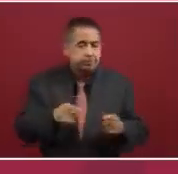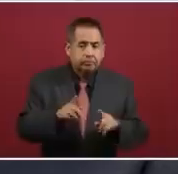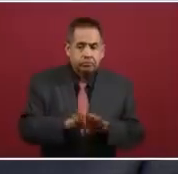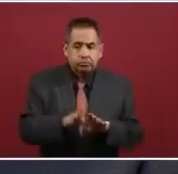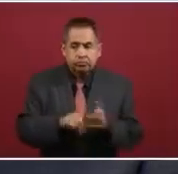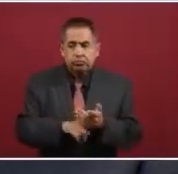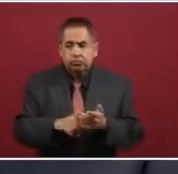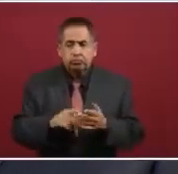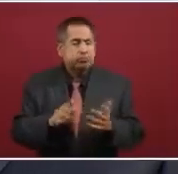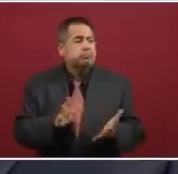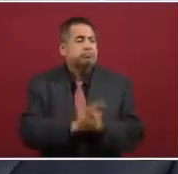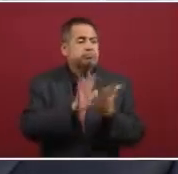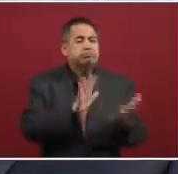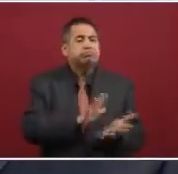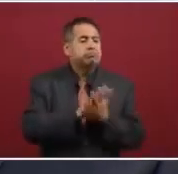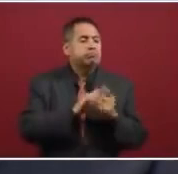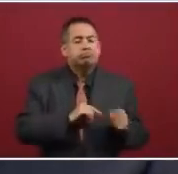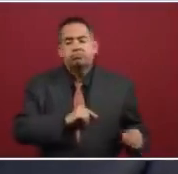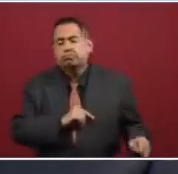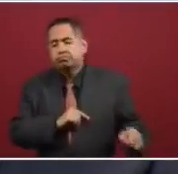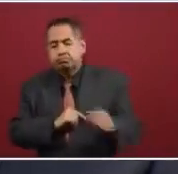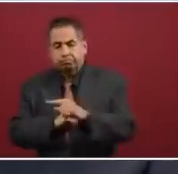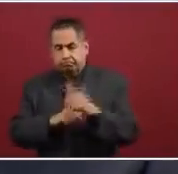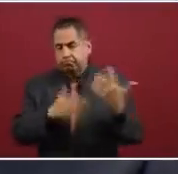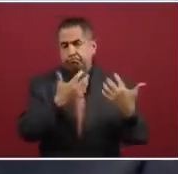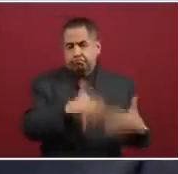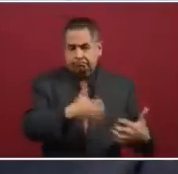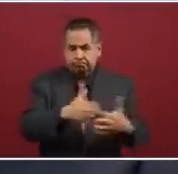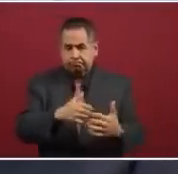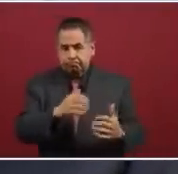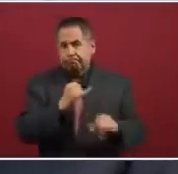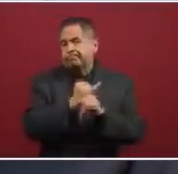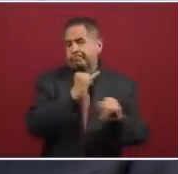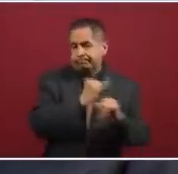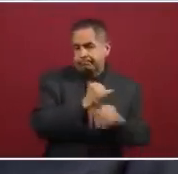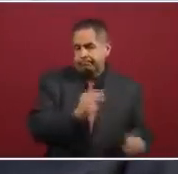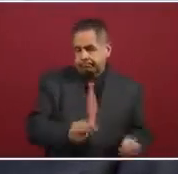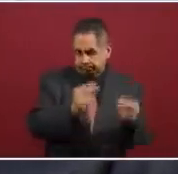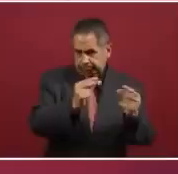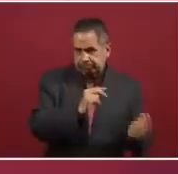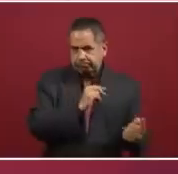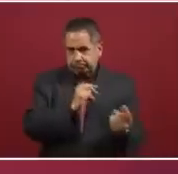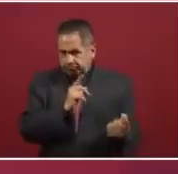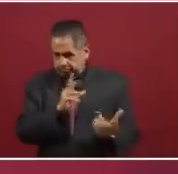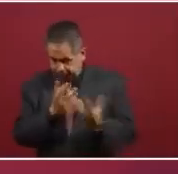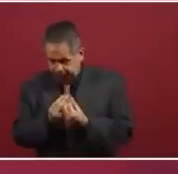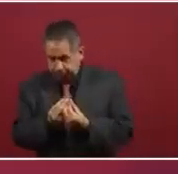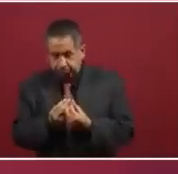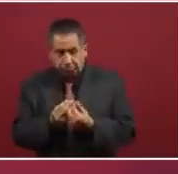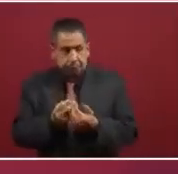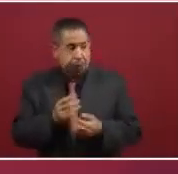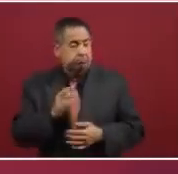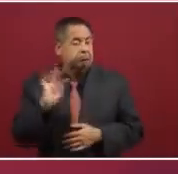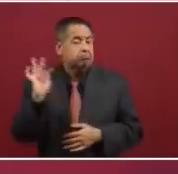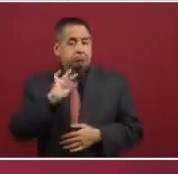se haga con la participación de las empresas, pero si